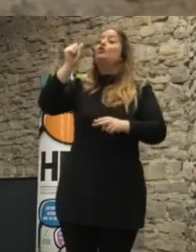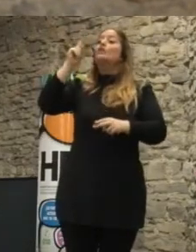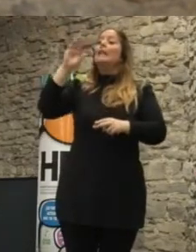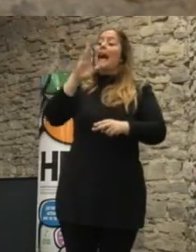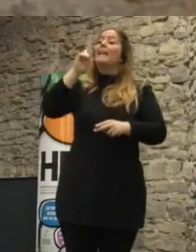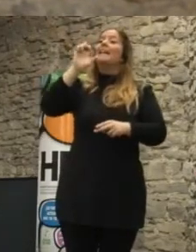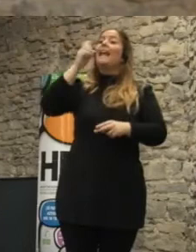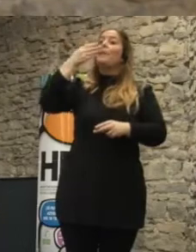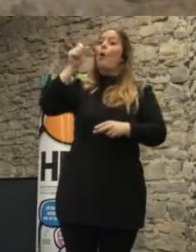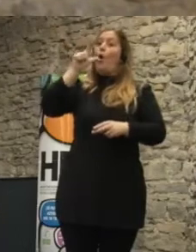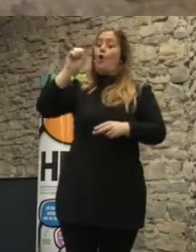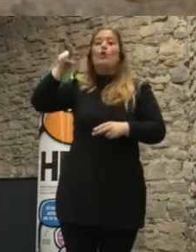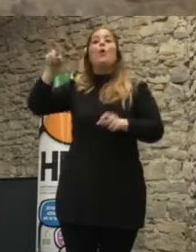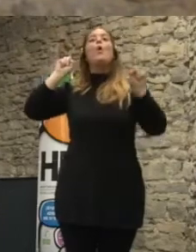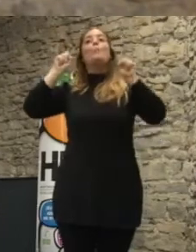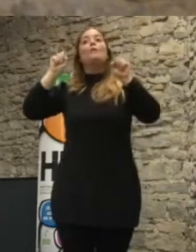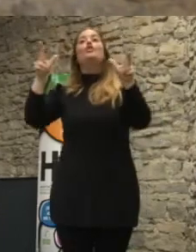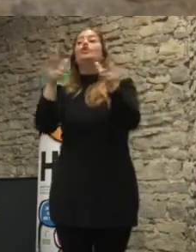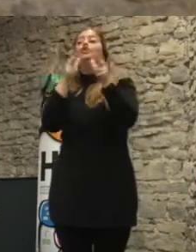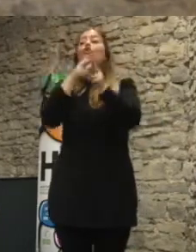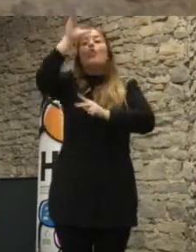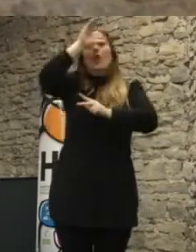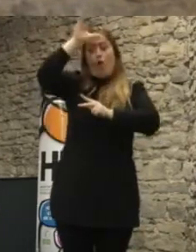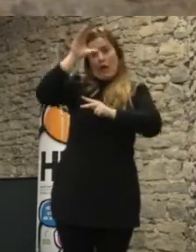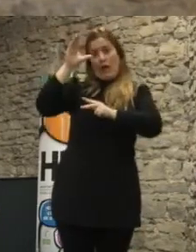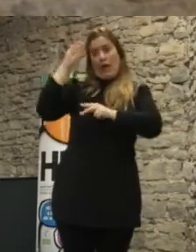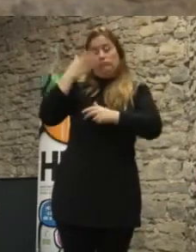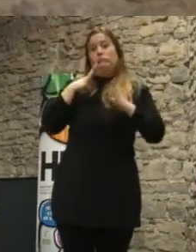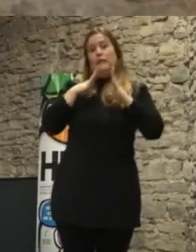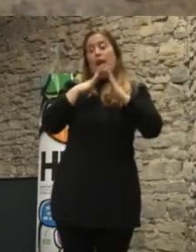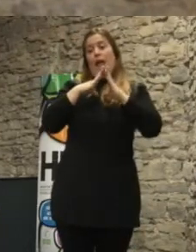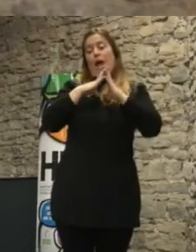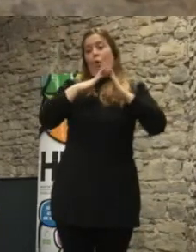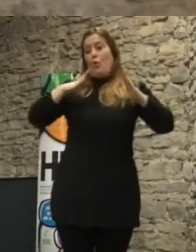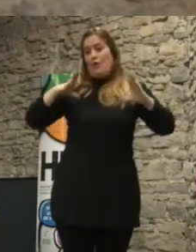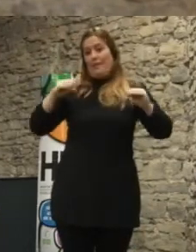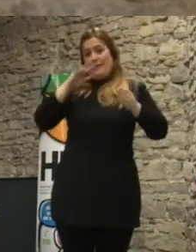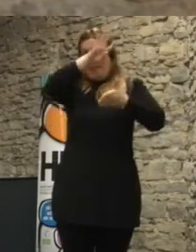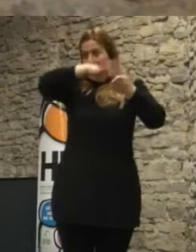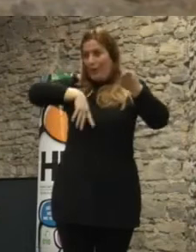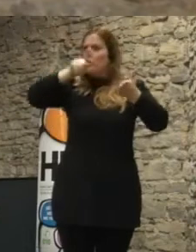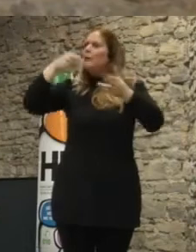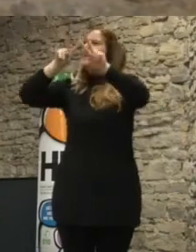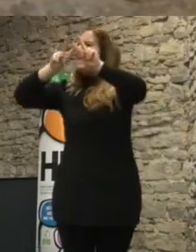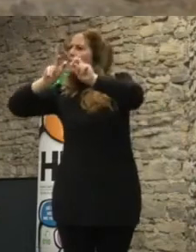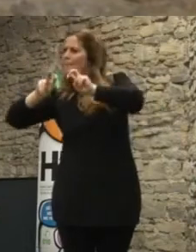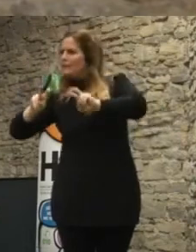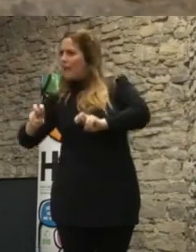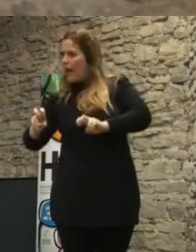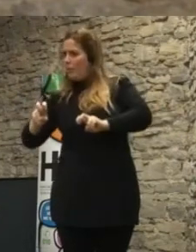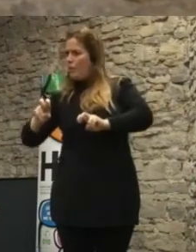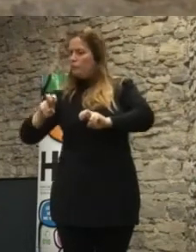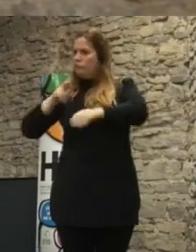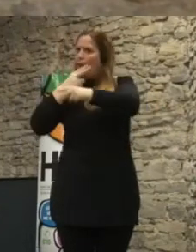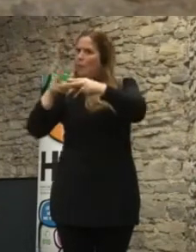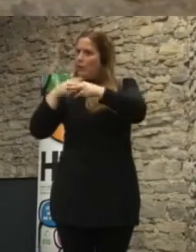de Sociología de la Universidad Autónoma de Barcelona. Es investigador del Instituto de Gobierno y Políticas